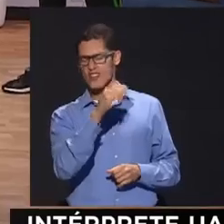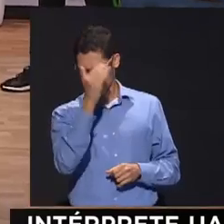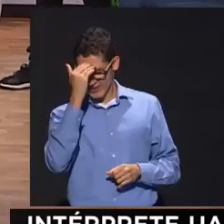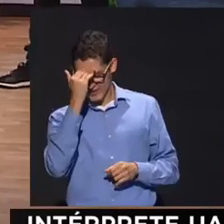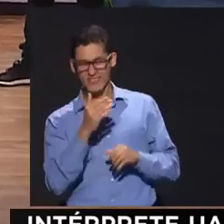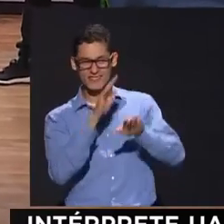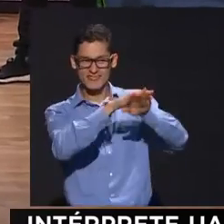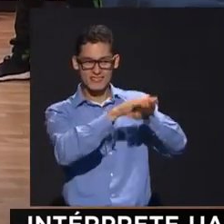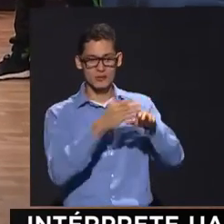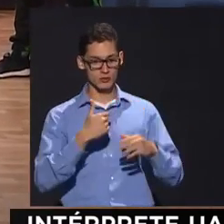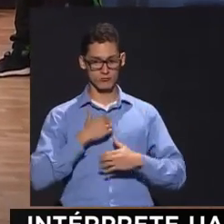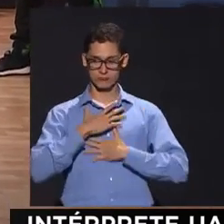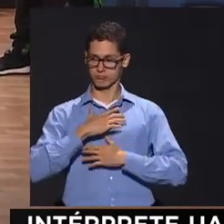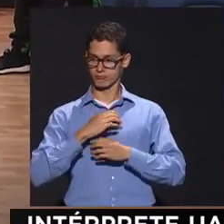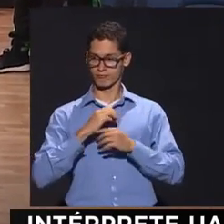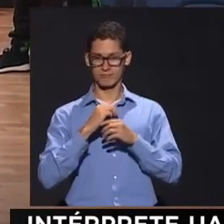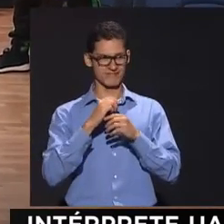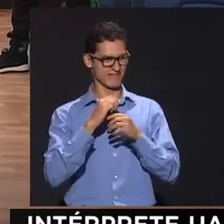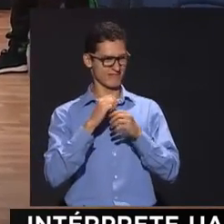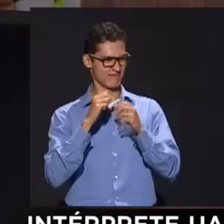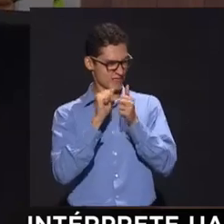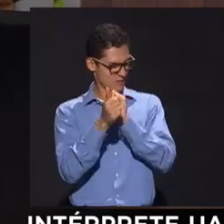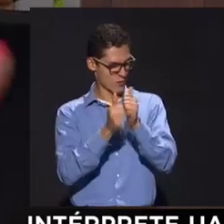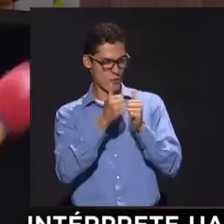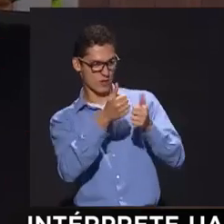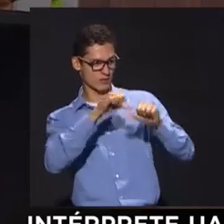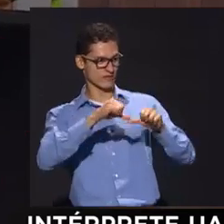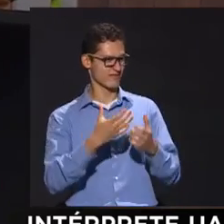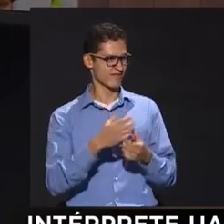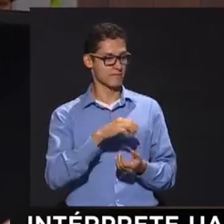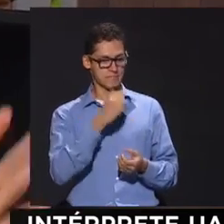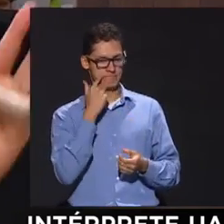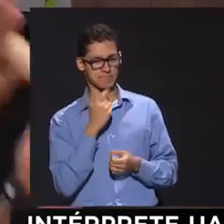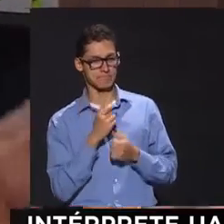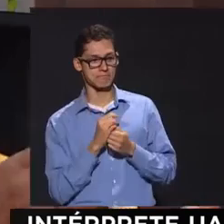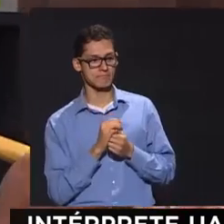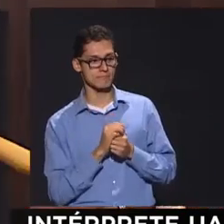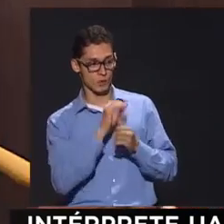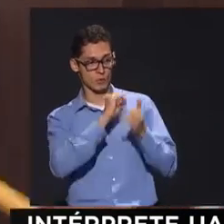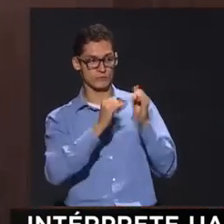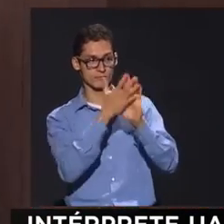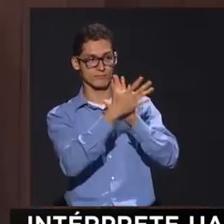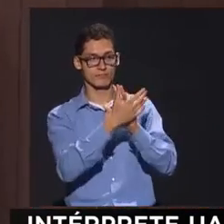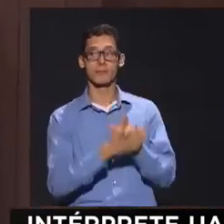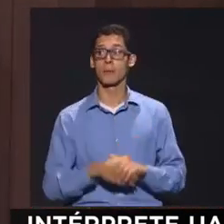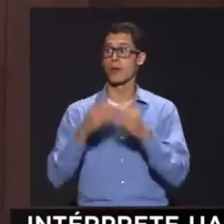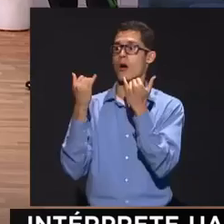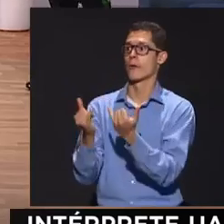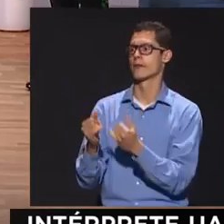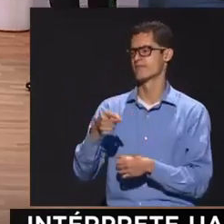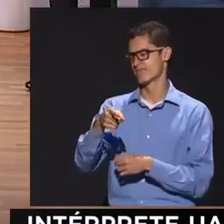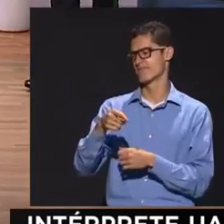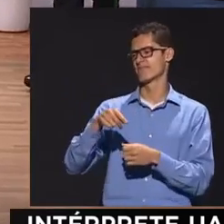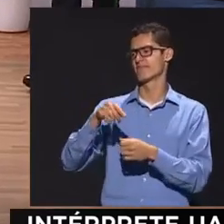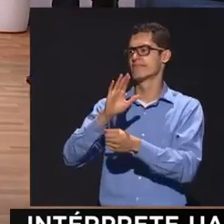pero vámonos con esto que es muy simple este es el baile de él es muy simple el coro cómo es este es el